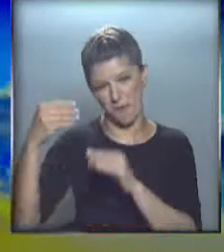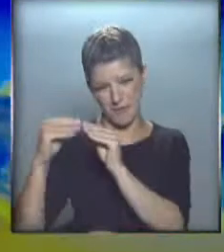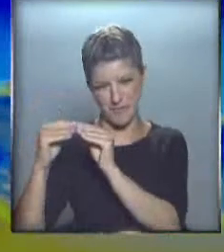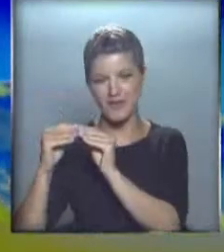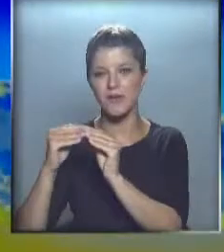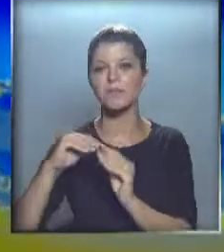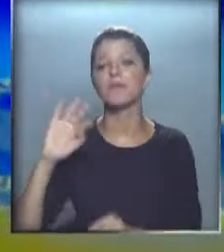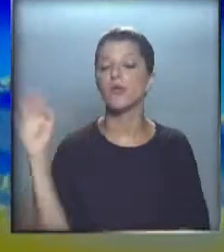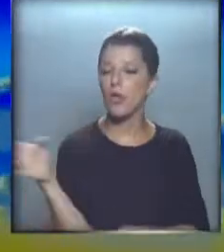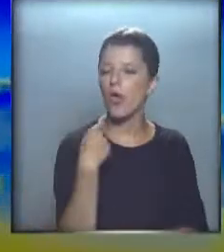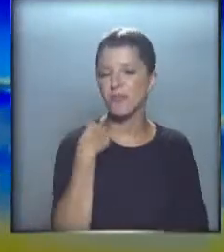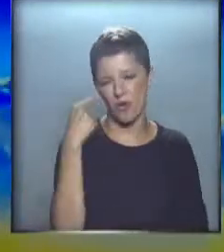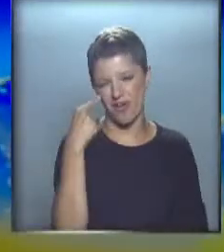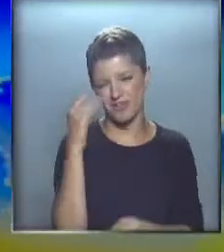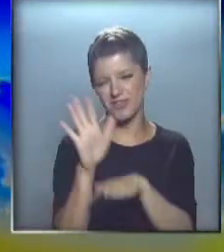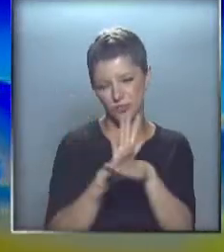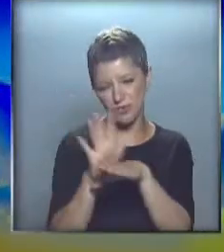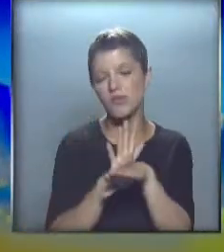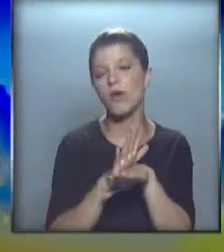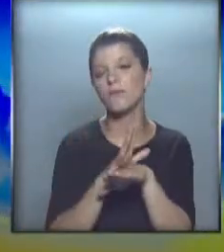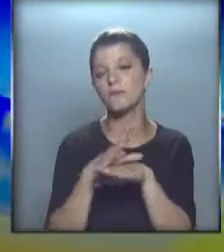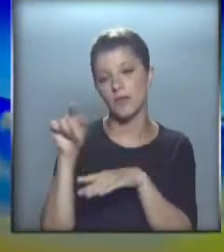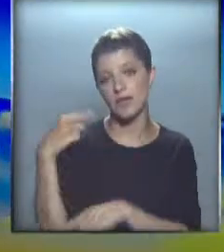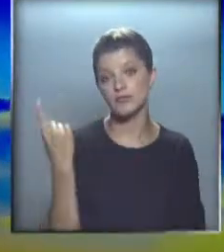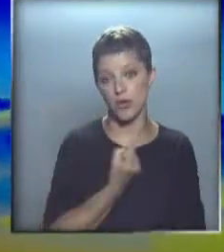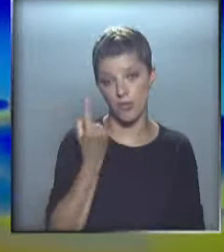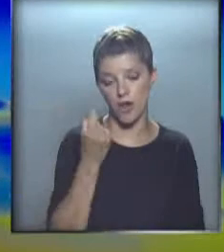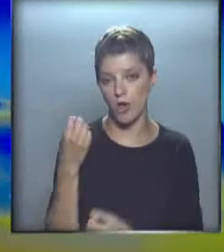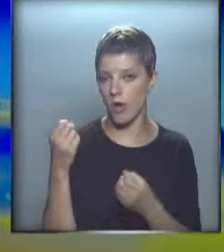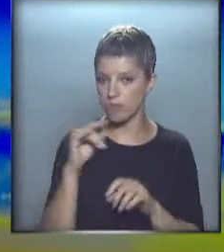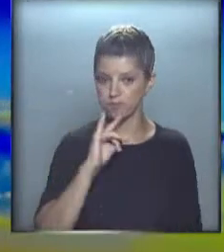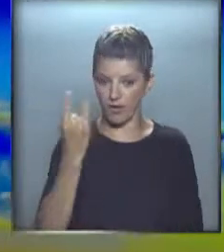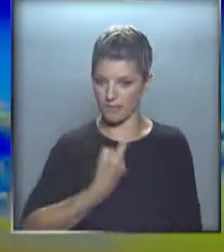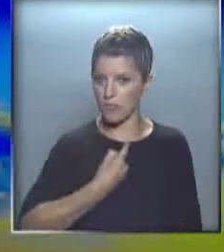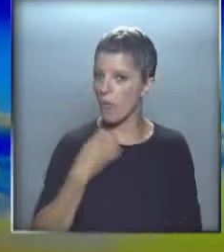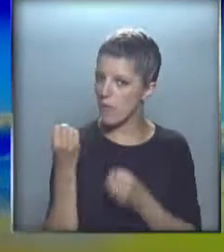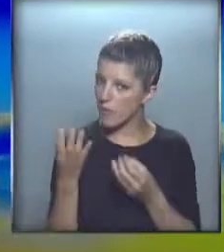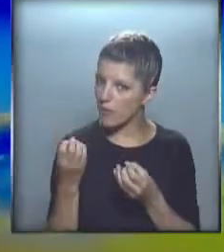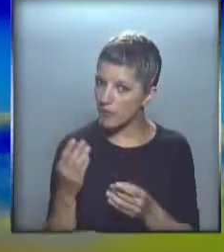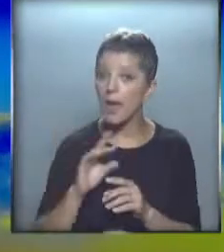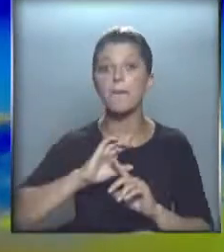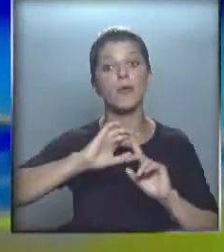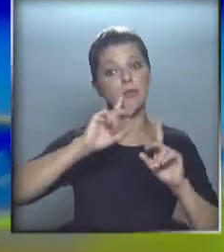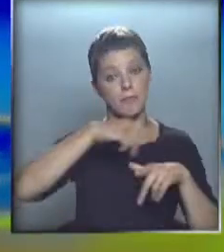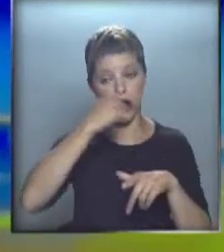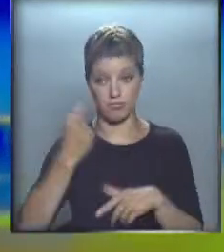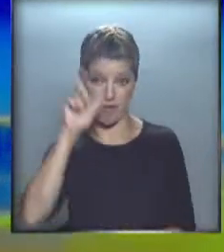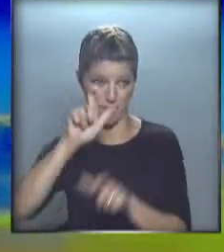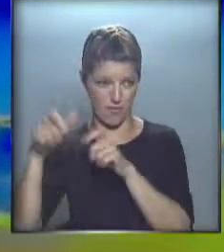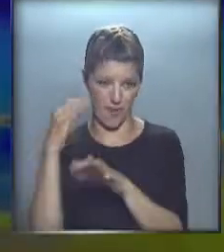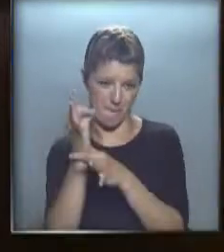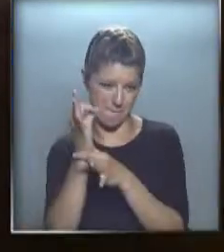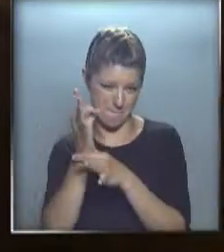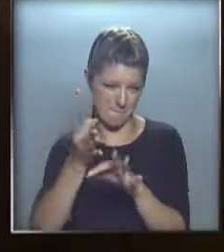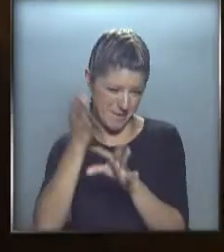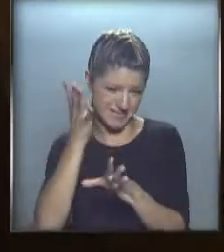muy talentosos y tienen una autodirección increíble también. Además de la dirección que brindan nuestros directores, que también es